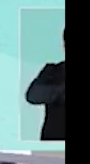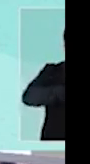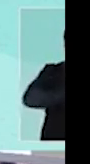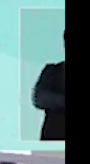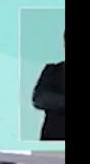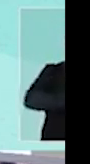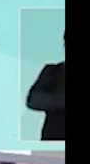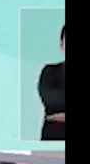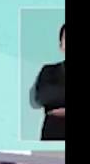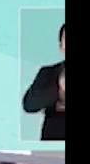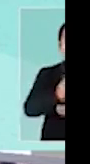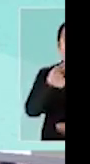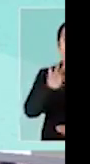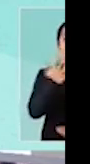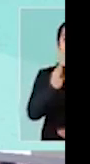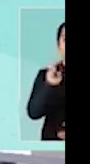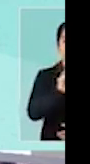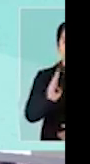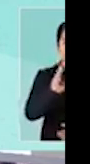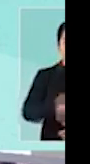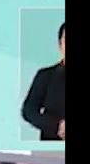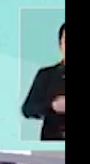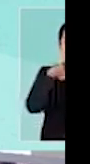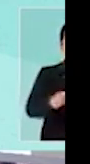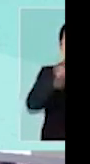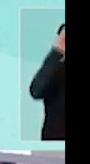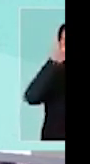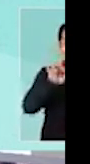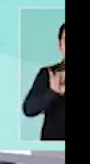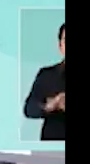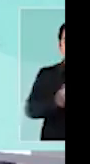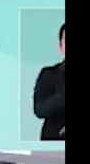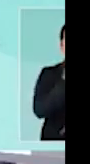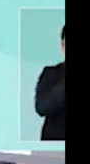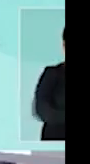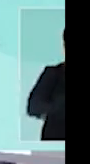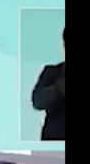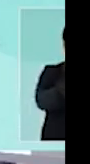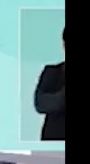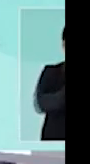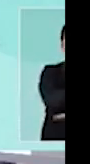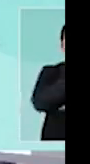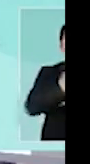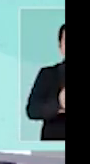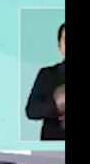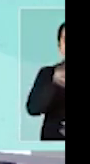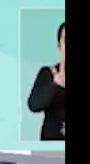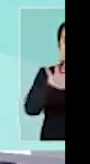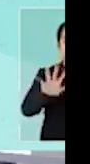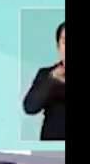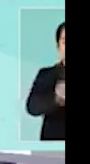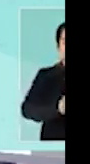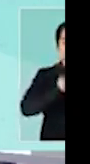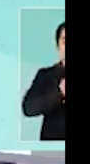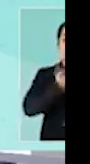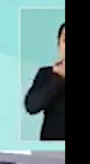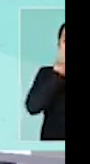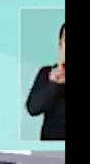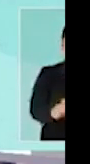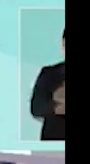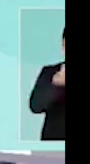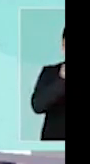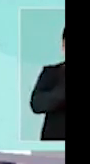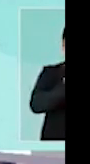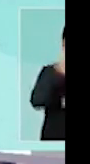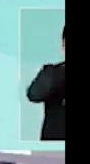que no las vemos, que recorren mucha distancia cuando estornudamos o cuando tosemos, que el hecho de que usted, o cuando hablamos incluso, También, sí.